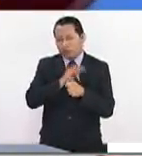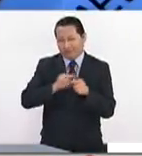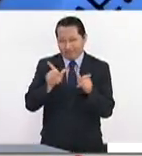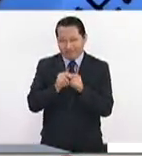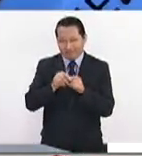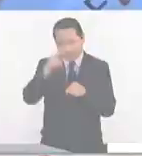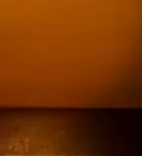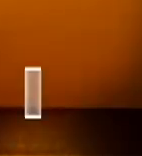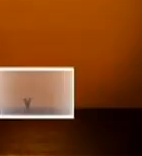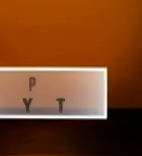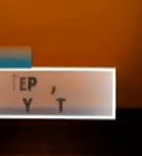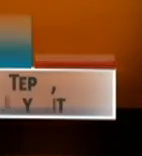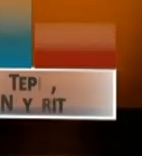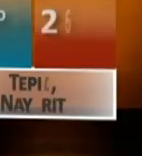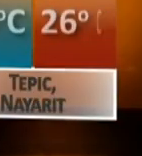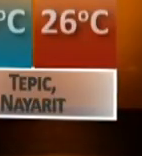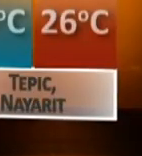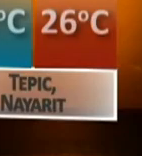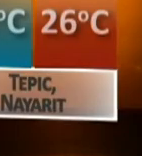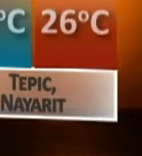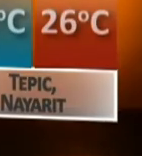al Día.